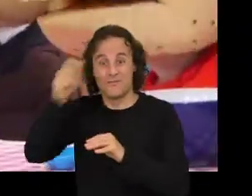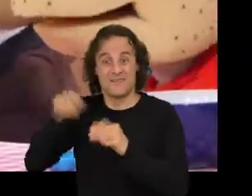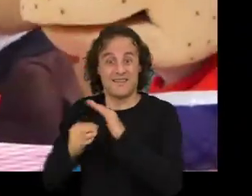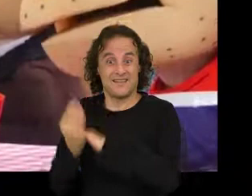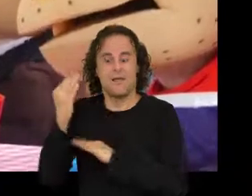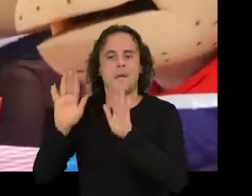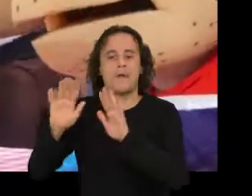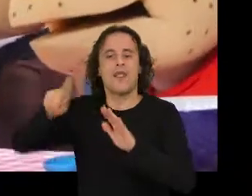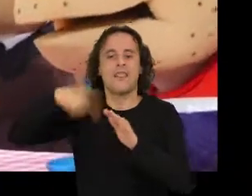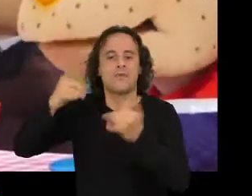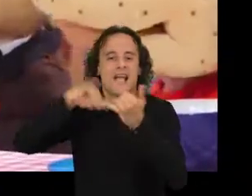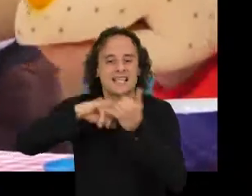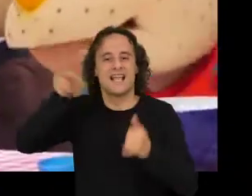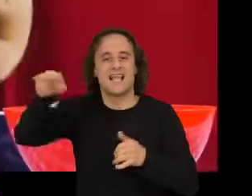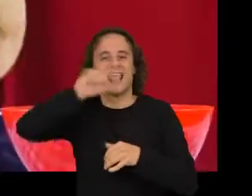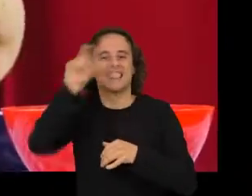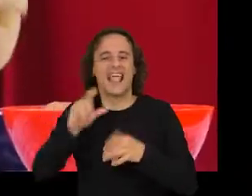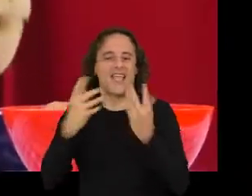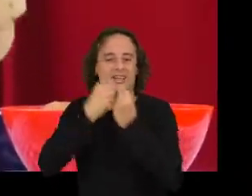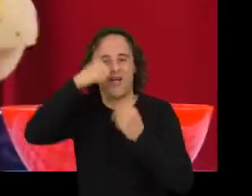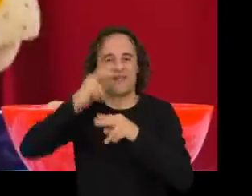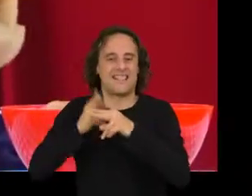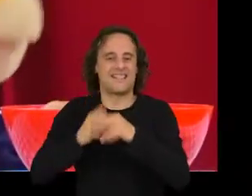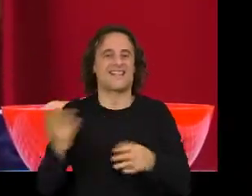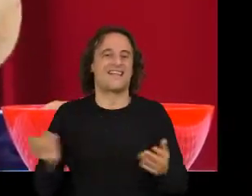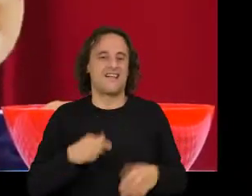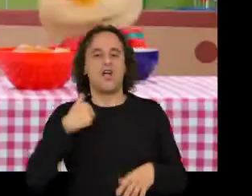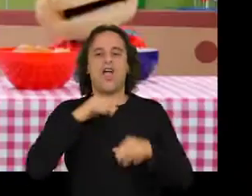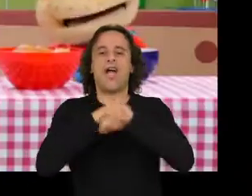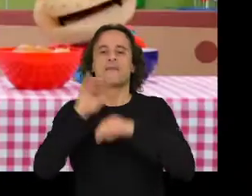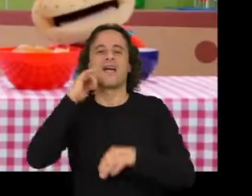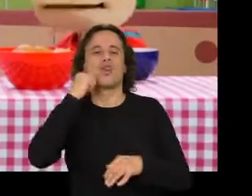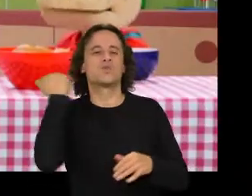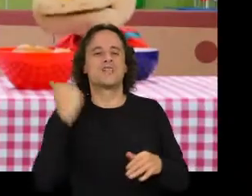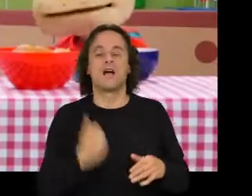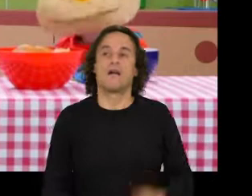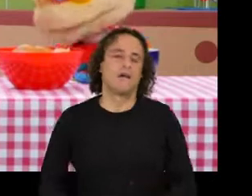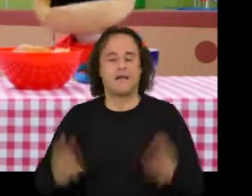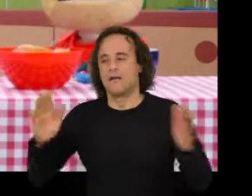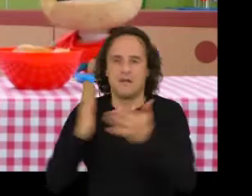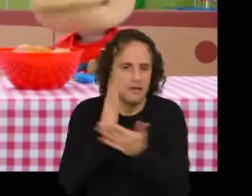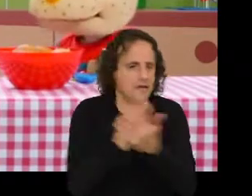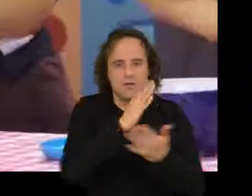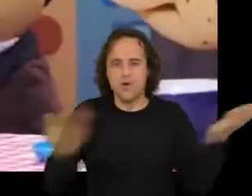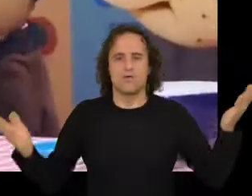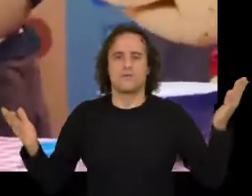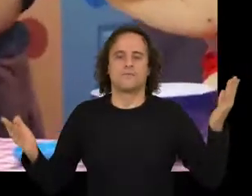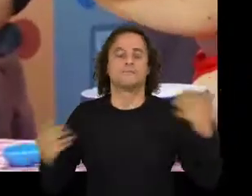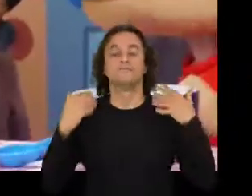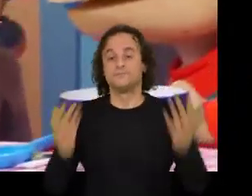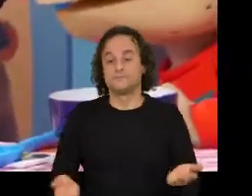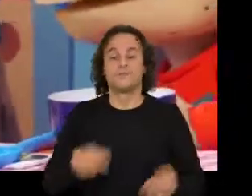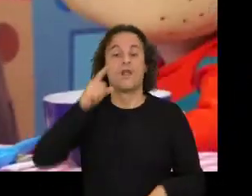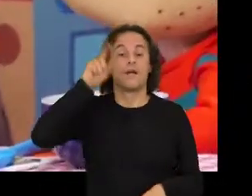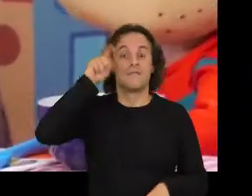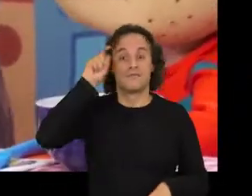pero casó con un italiano de Roma. Pues yo tengo una amiga rusa. ¡No me interrumpades!